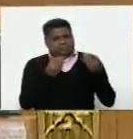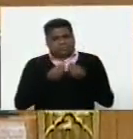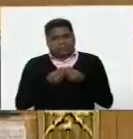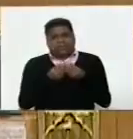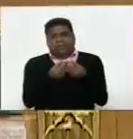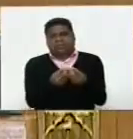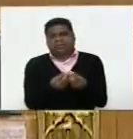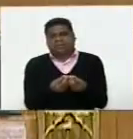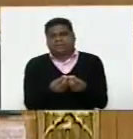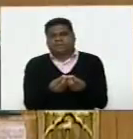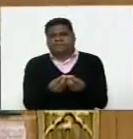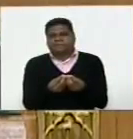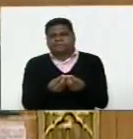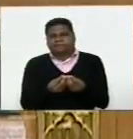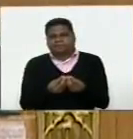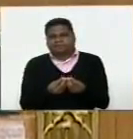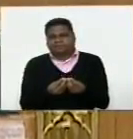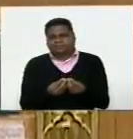acompañarles,